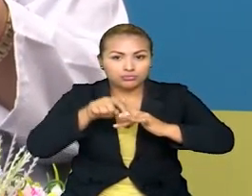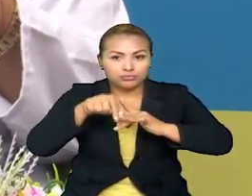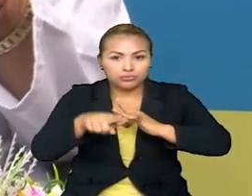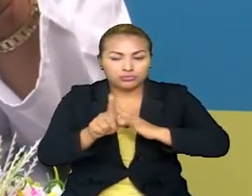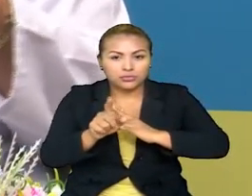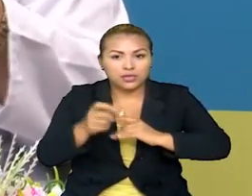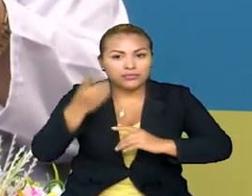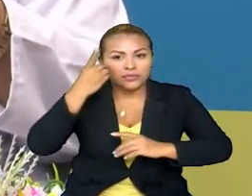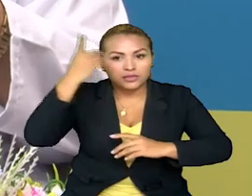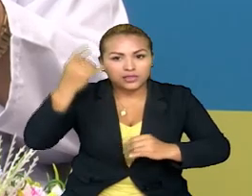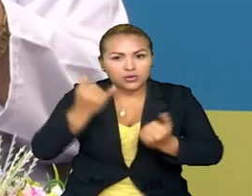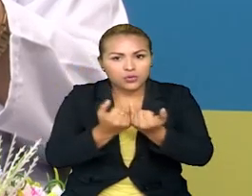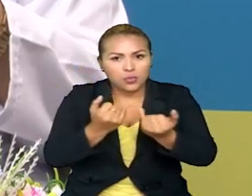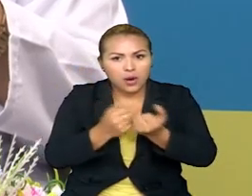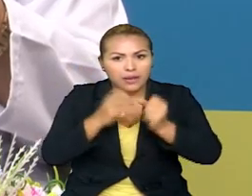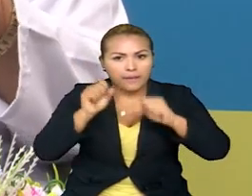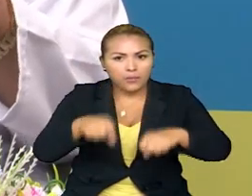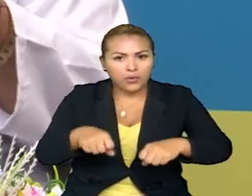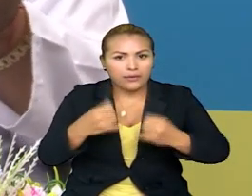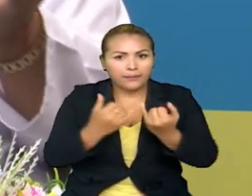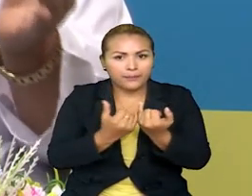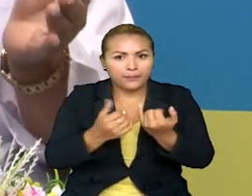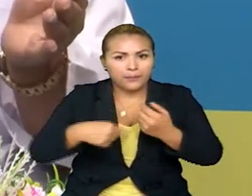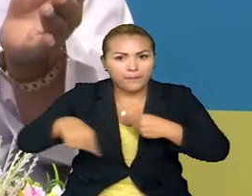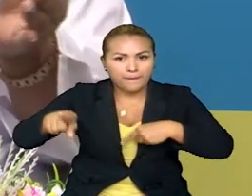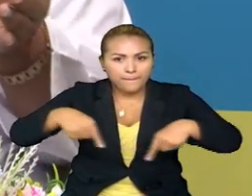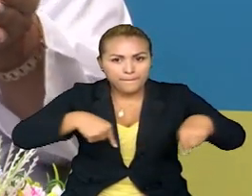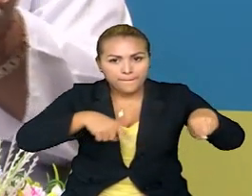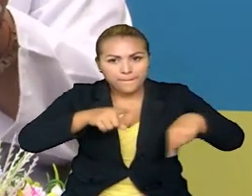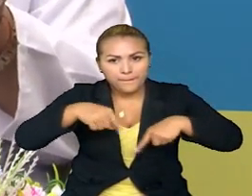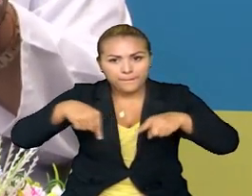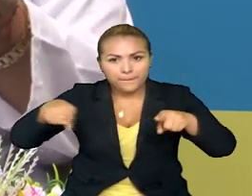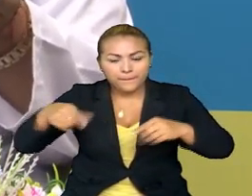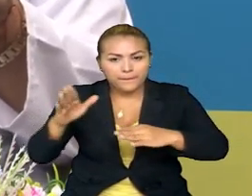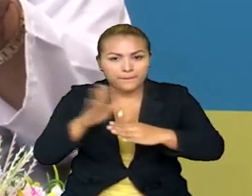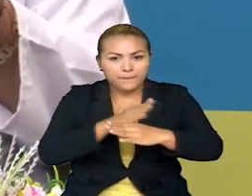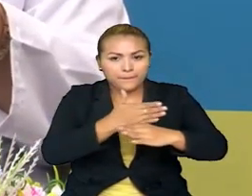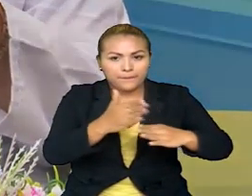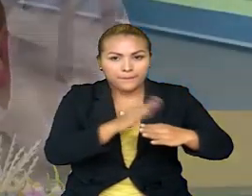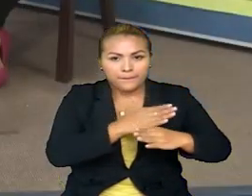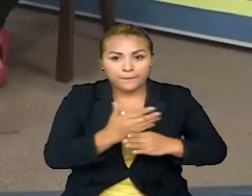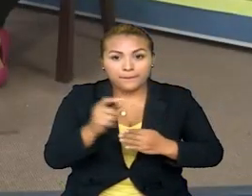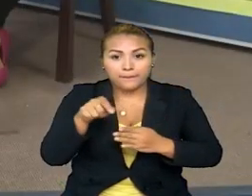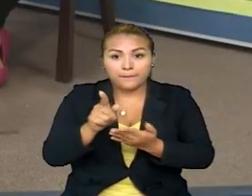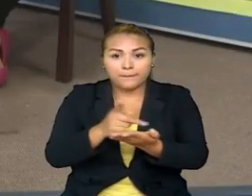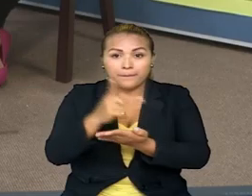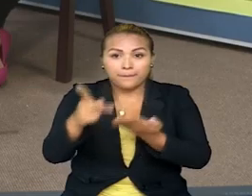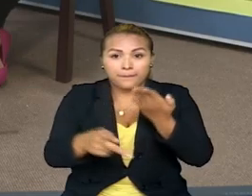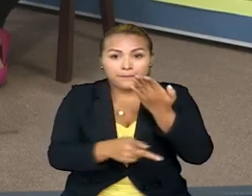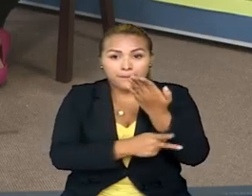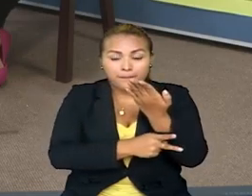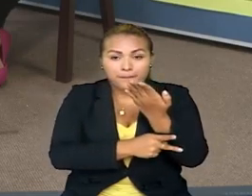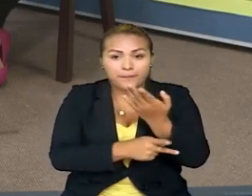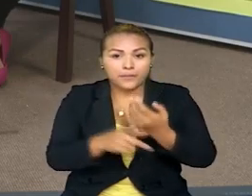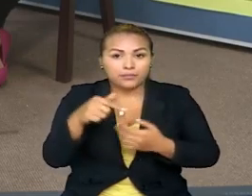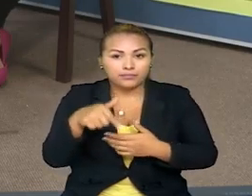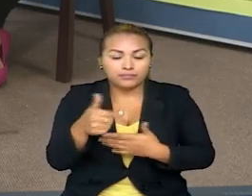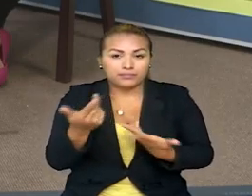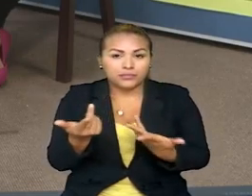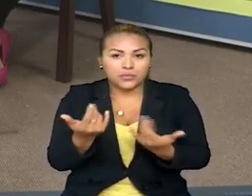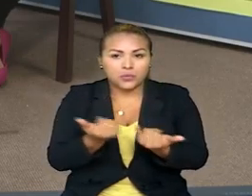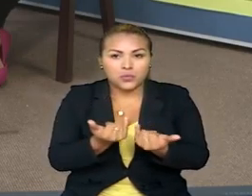psicomotor y desarrollo orgánico y ese es ese programa de cierta manera debería ser puesto en práctica en un